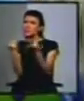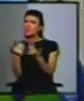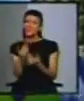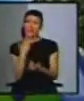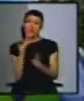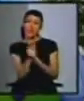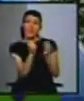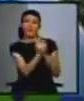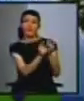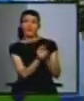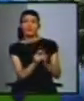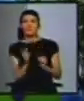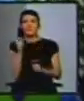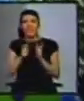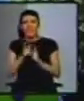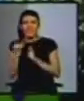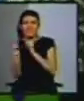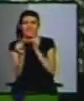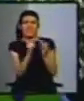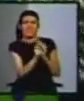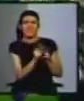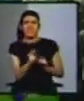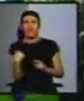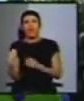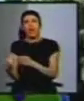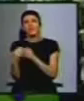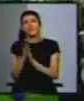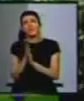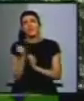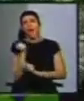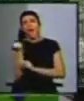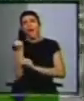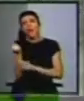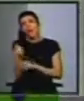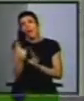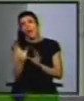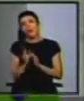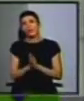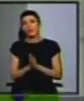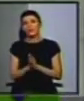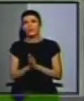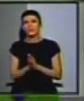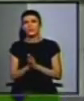gente arrancaba. Ellos nos dijeron que diéramos una manito, que estuviéramos aquí, cooperando en algo.